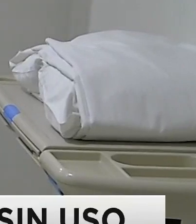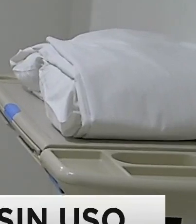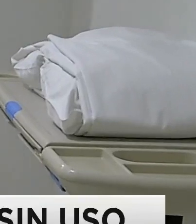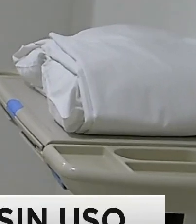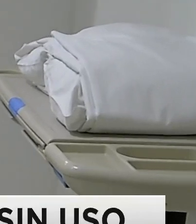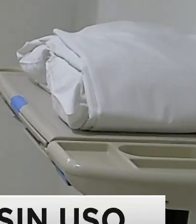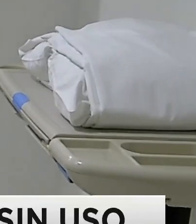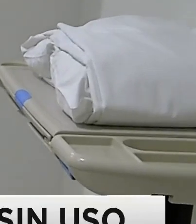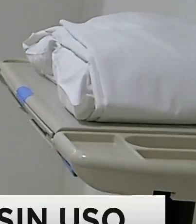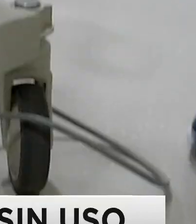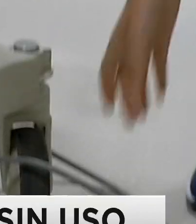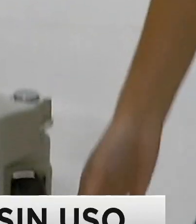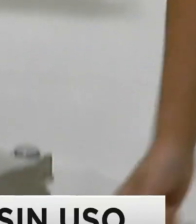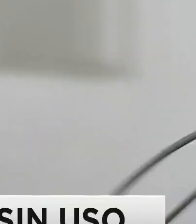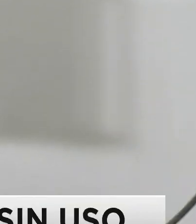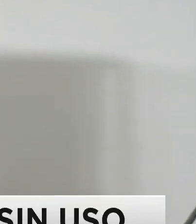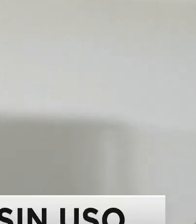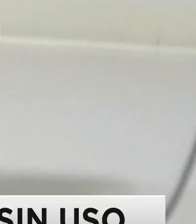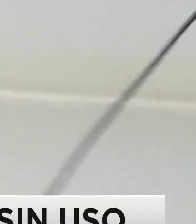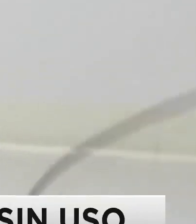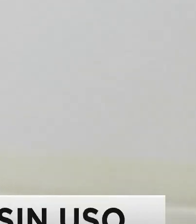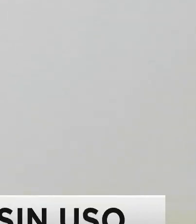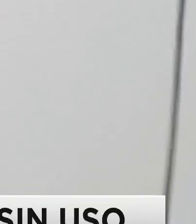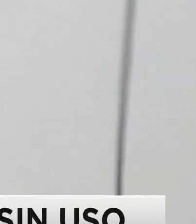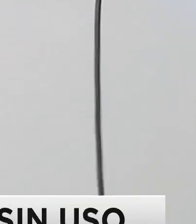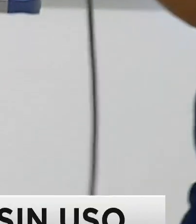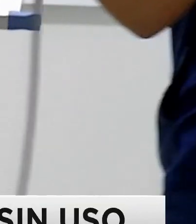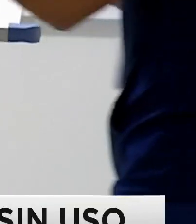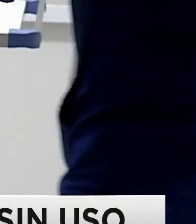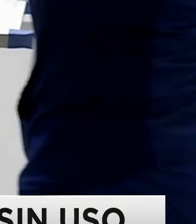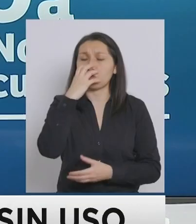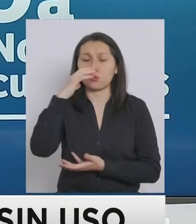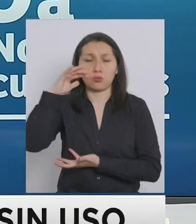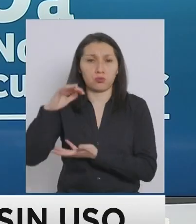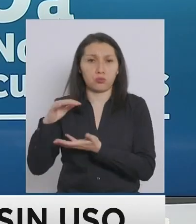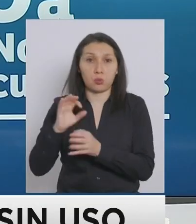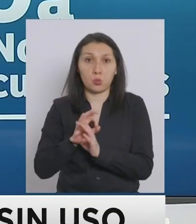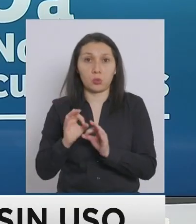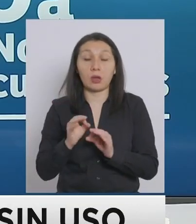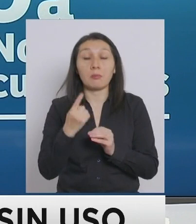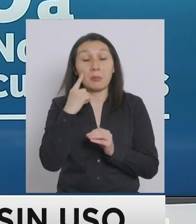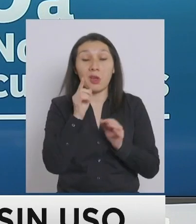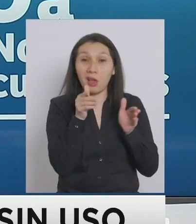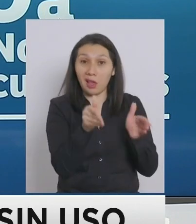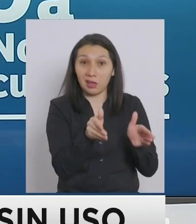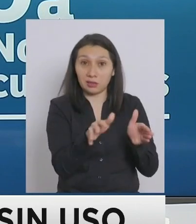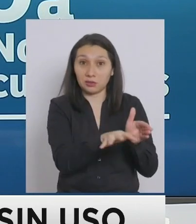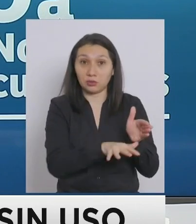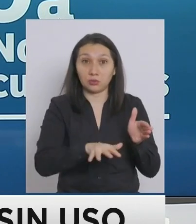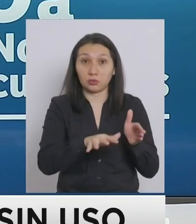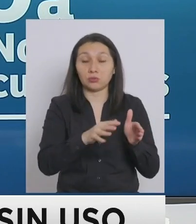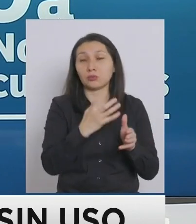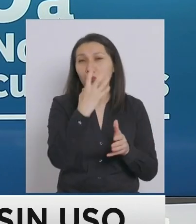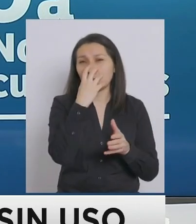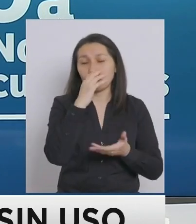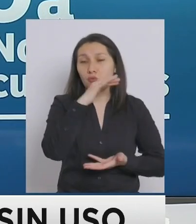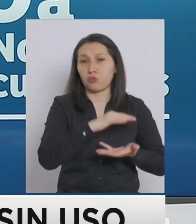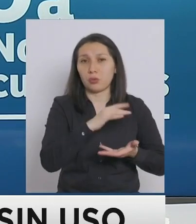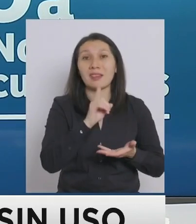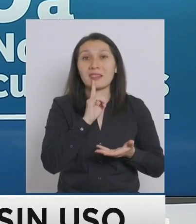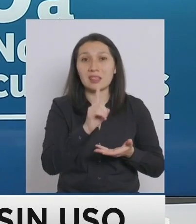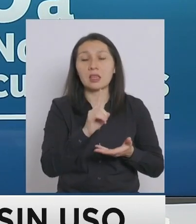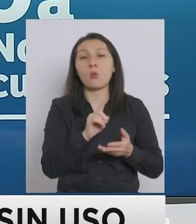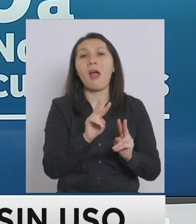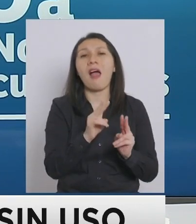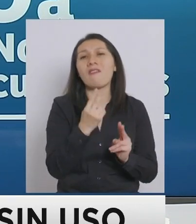más de 500 equipos donados están operativos. ¿La razón? Estos ventiladores, como todas las cosas, tienen su